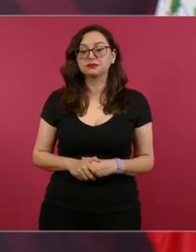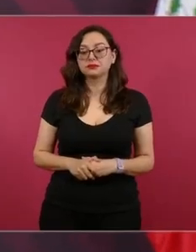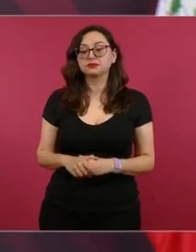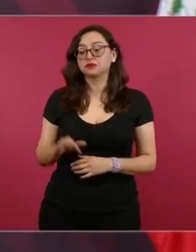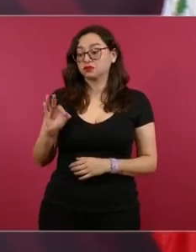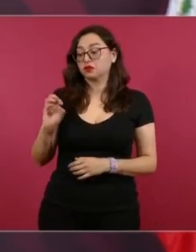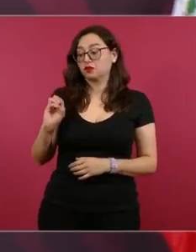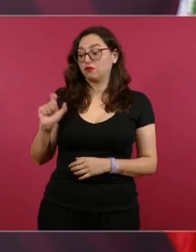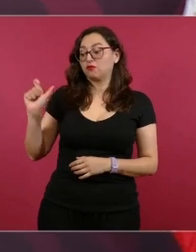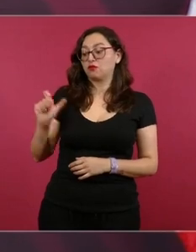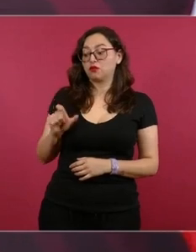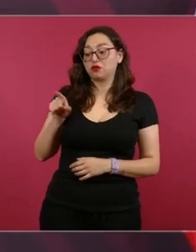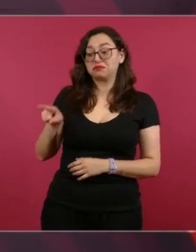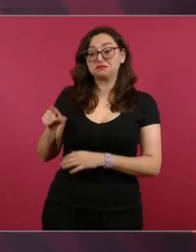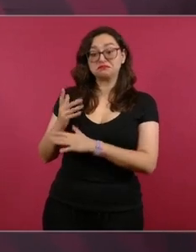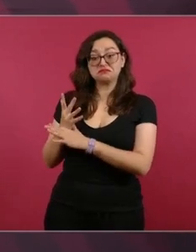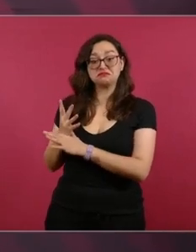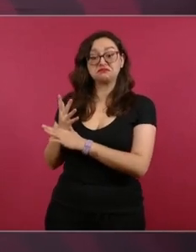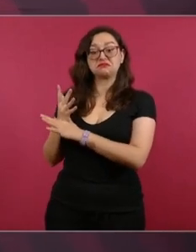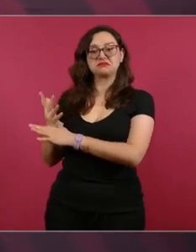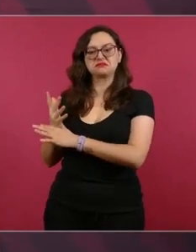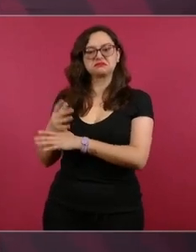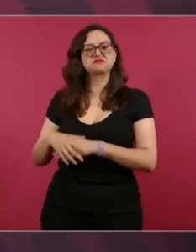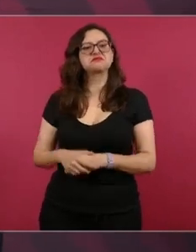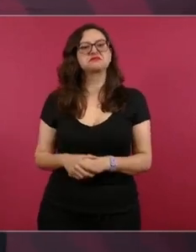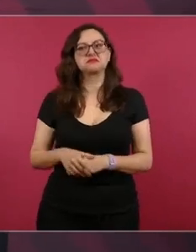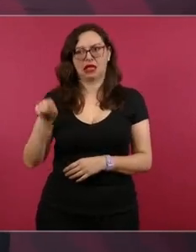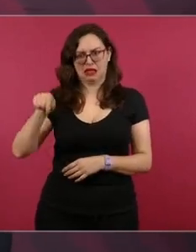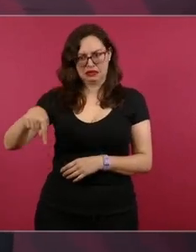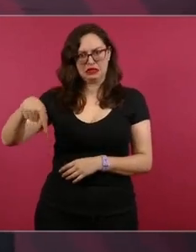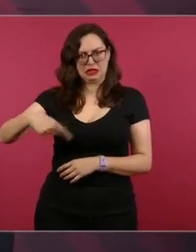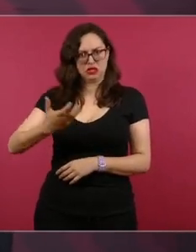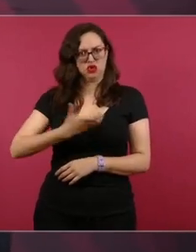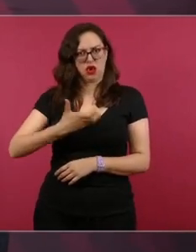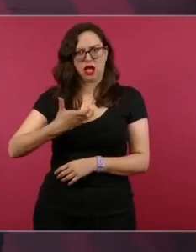a todos los que se beneficiaron con el FOBAPROA,